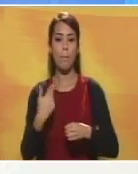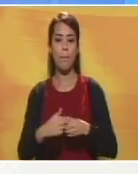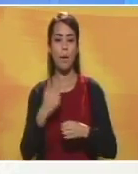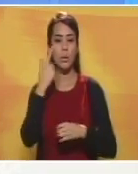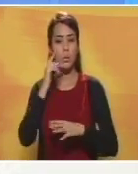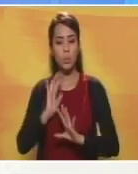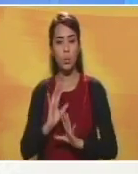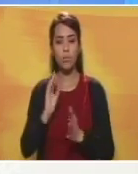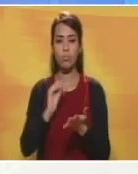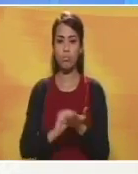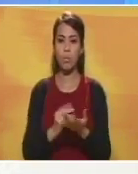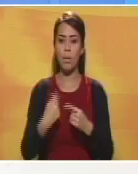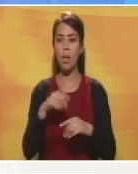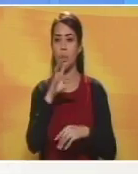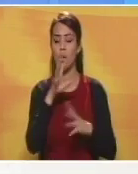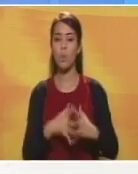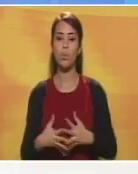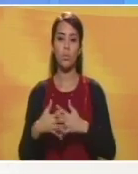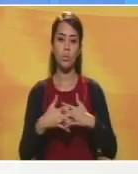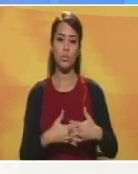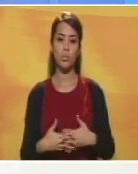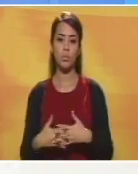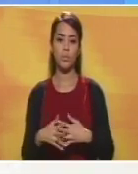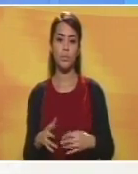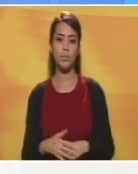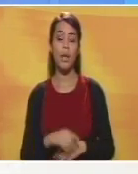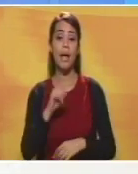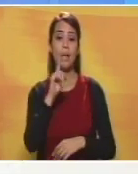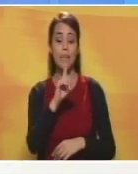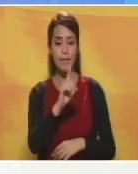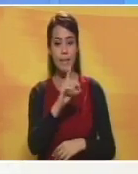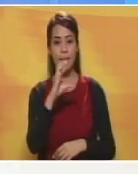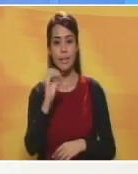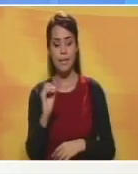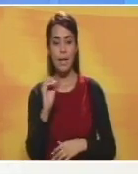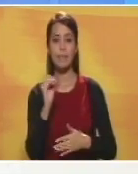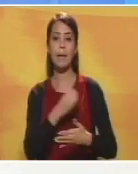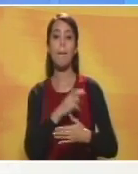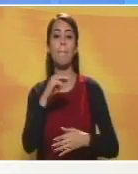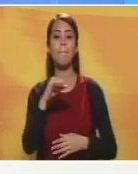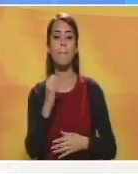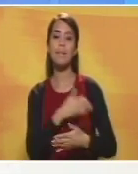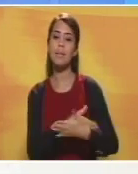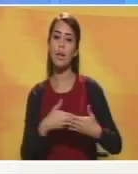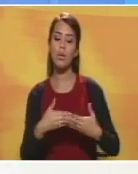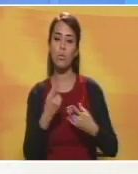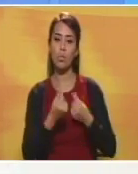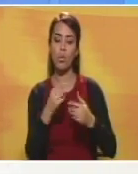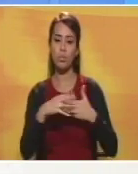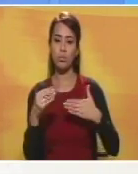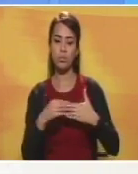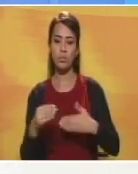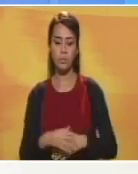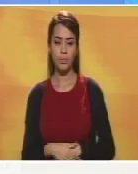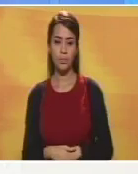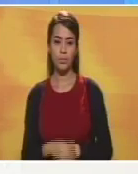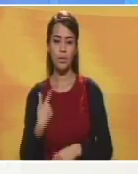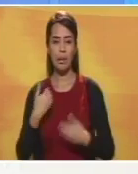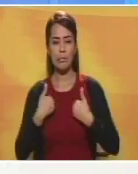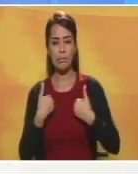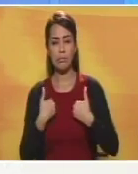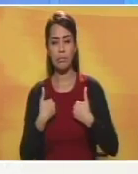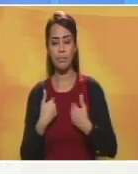supuestamente repatriar desde Estados Unidos 10 millardos de dólares que habría perdido Venezuela por la trama de corrupción que aquejó al